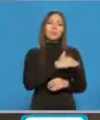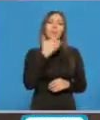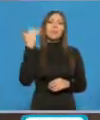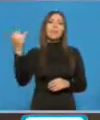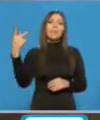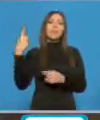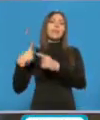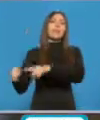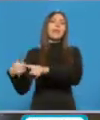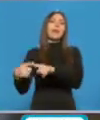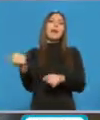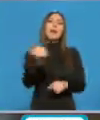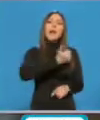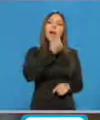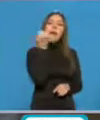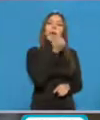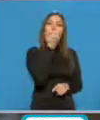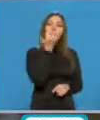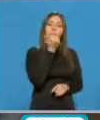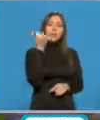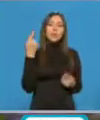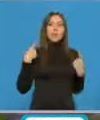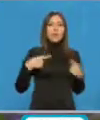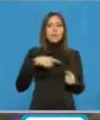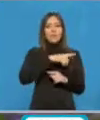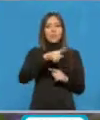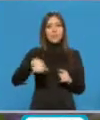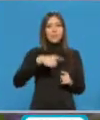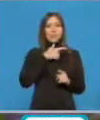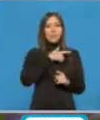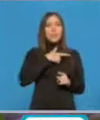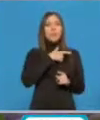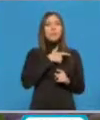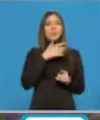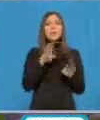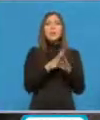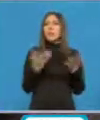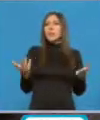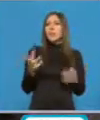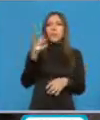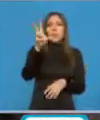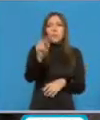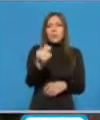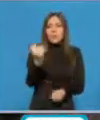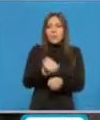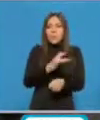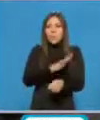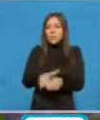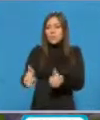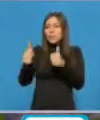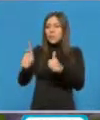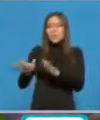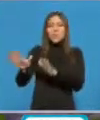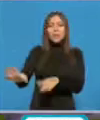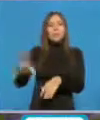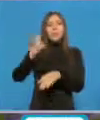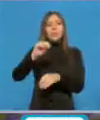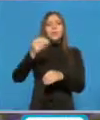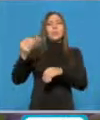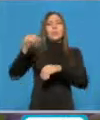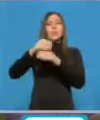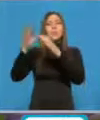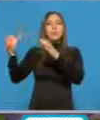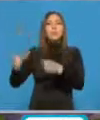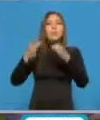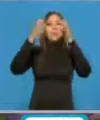sus alumnos, sus seguidores, dijeron, no se puede quedar este cadáver aquí, lo pusieron en un ara de mármol, quién